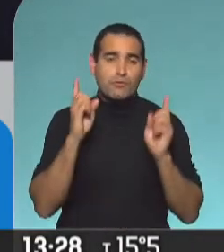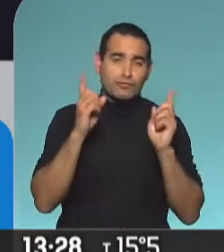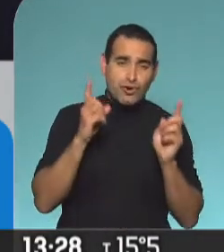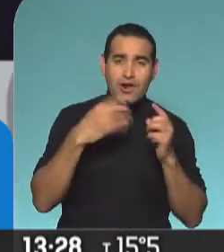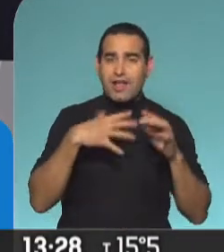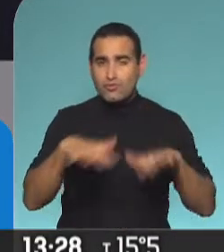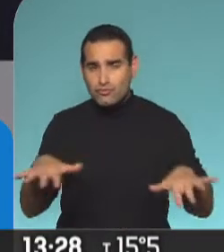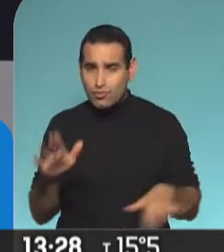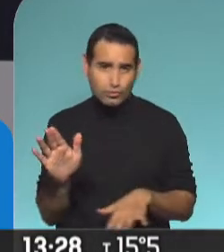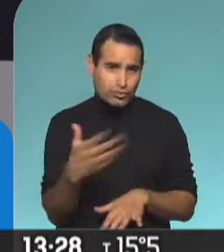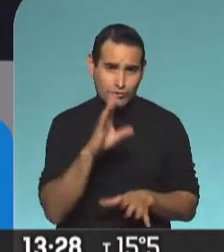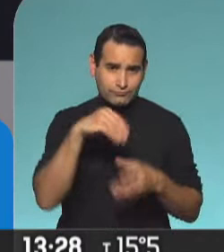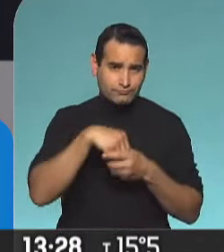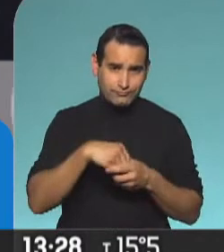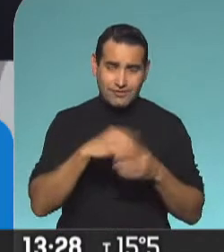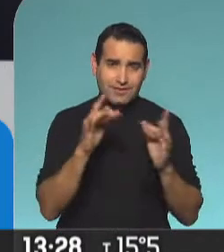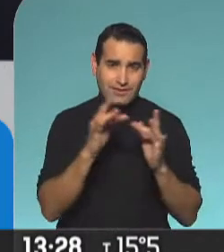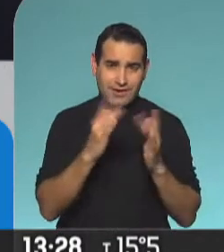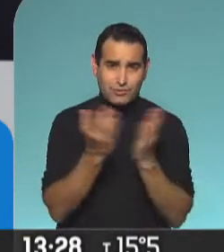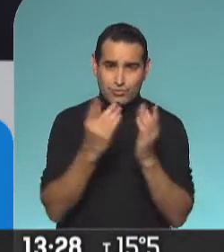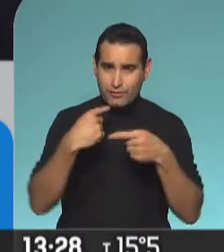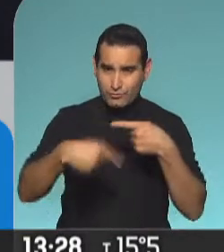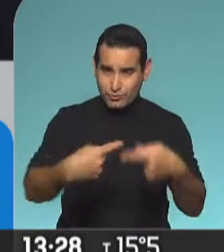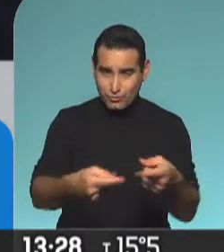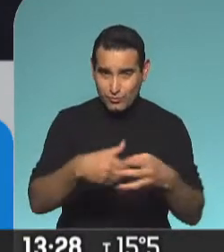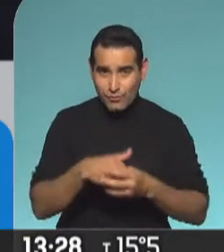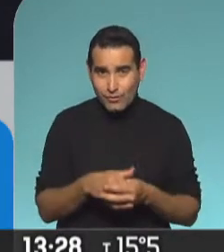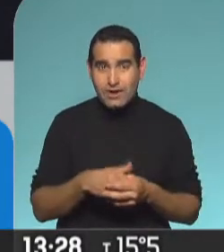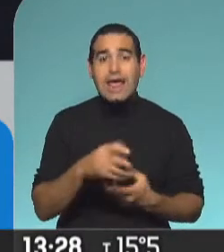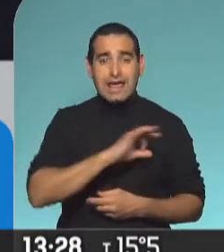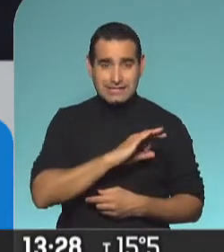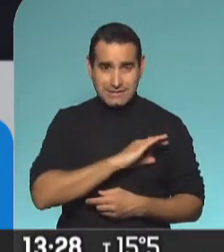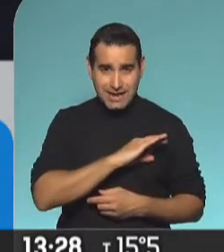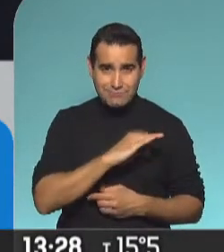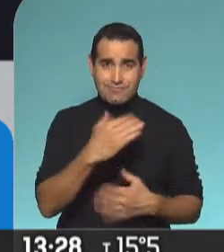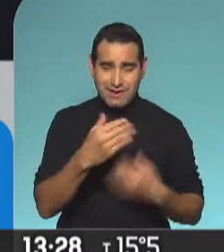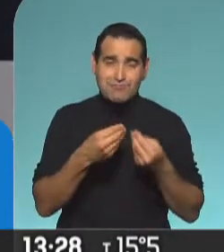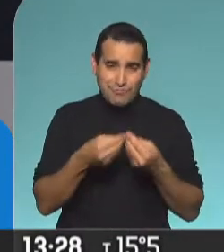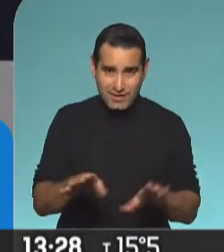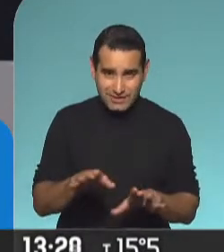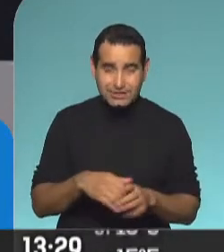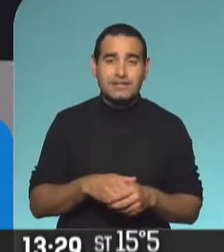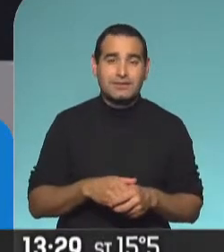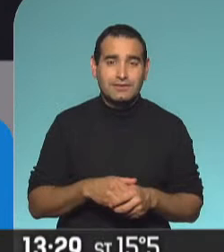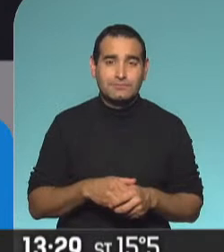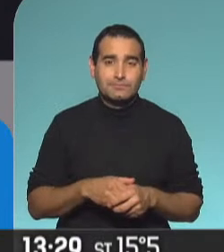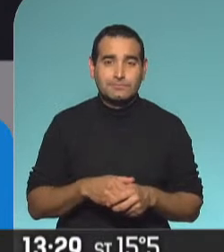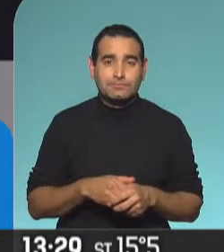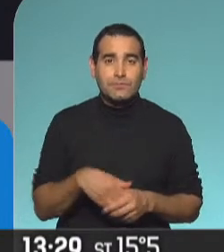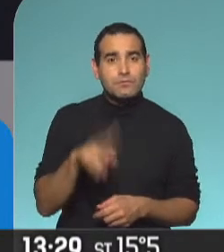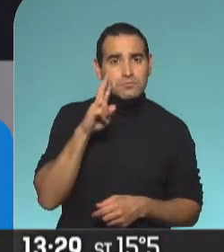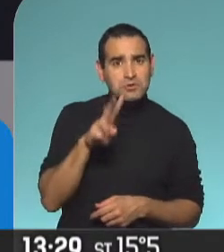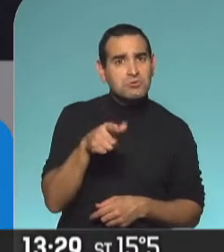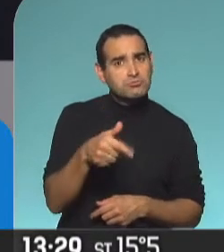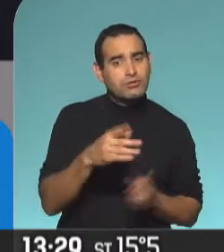están participando de actividades a distancia. Empezamos a tomar exámenes, al principio formativos, y cuando vimos que